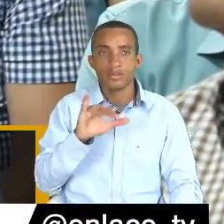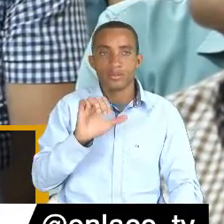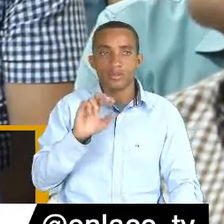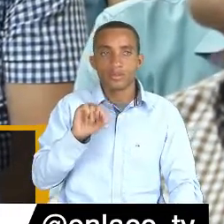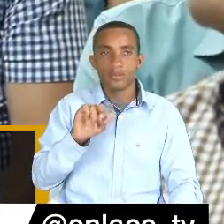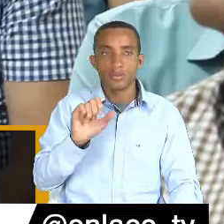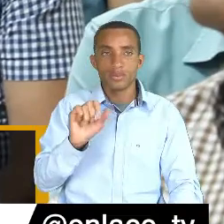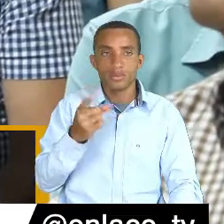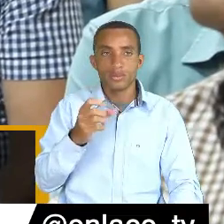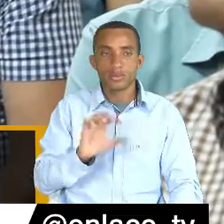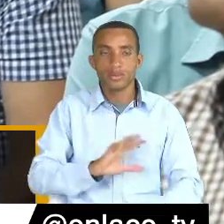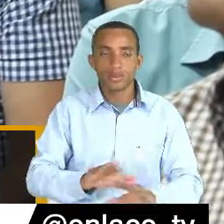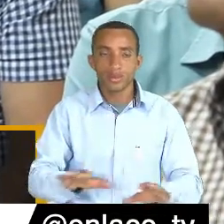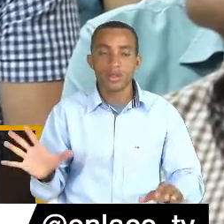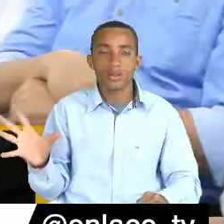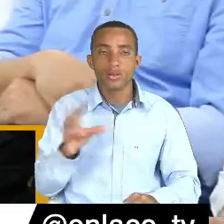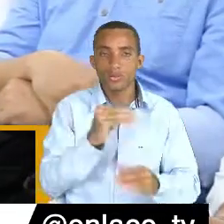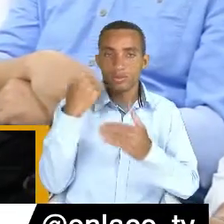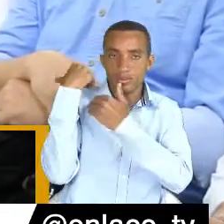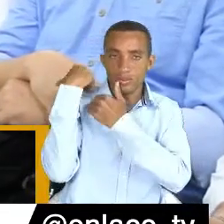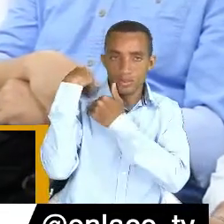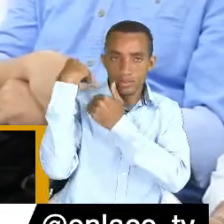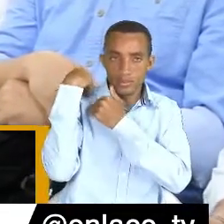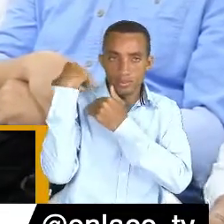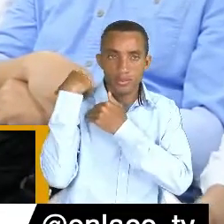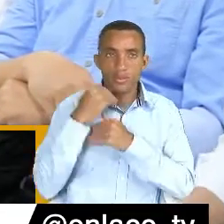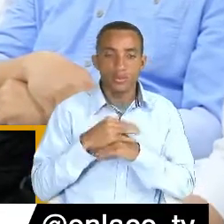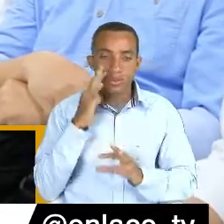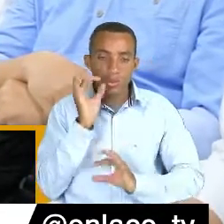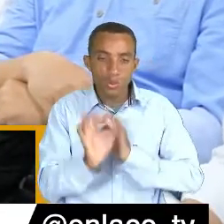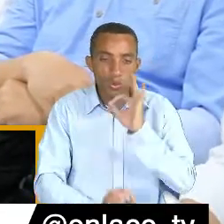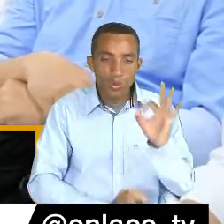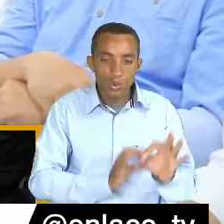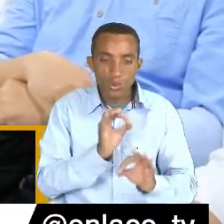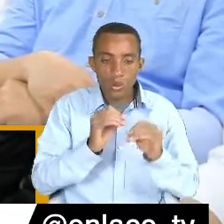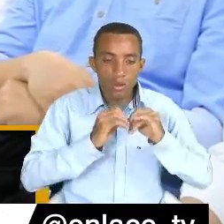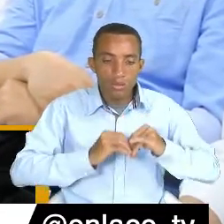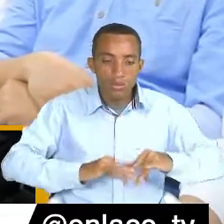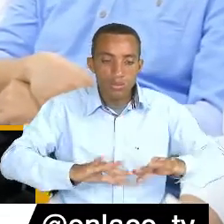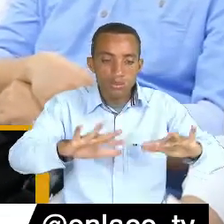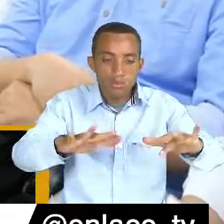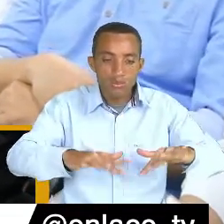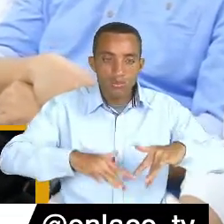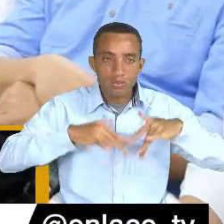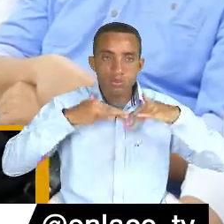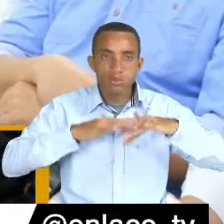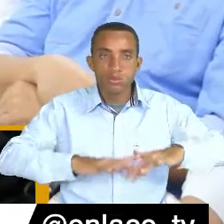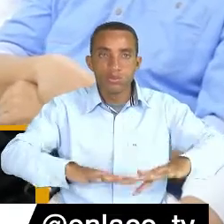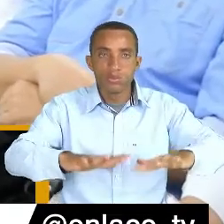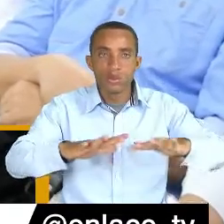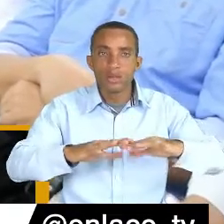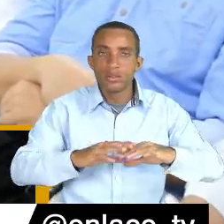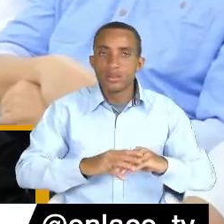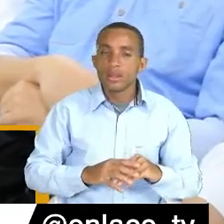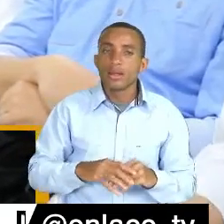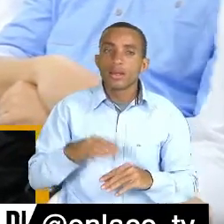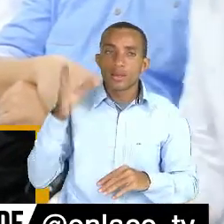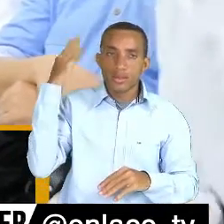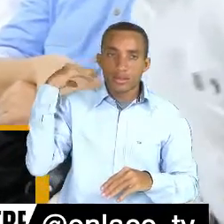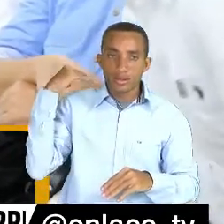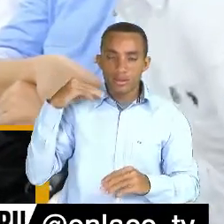nosotros asumamos la responsabilidad de cuidar nuestra ciénaga. No podemos permitir que ocurra lo mismo que ocurrió con la Ciénaga